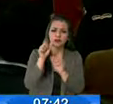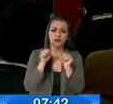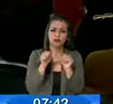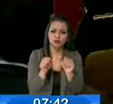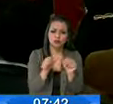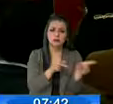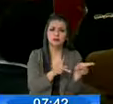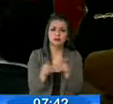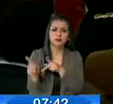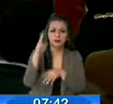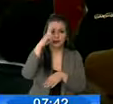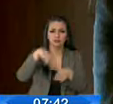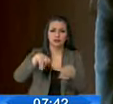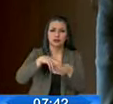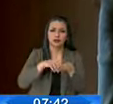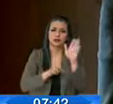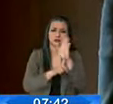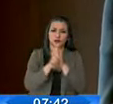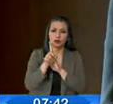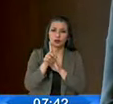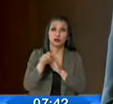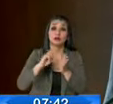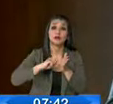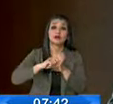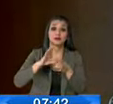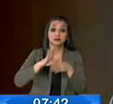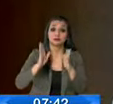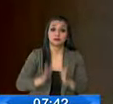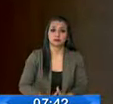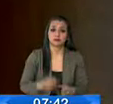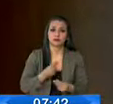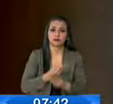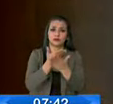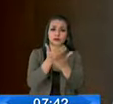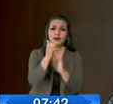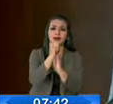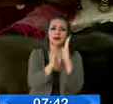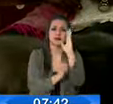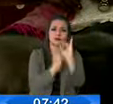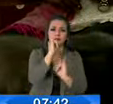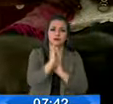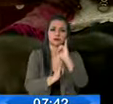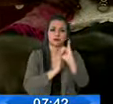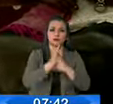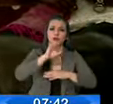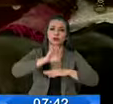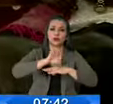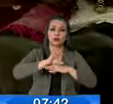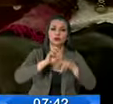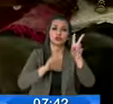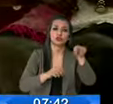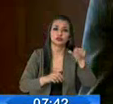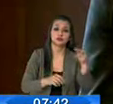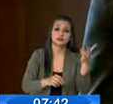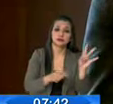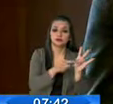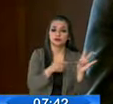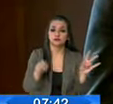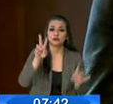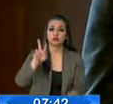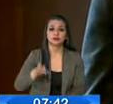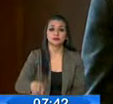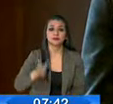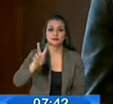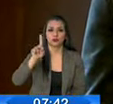Plan Nacional de Desarrollo, la Cancillería dio a conocer la Agenda Política Exterior de Ecuador 2017-2021. Juntos